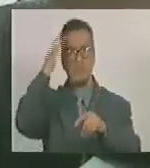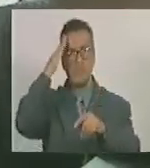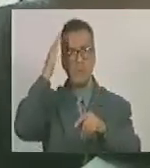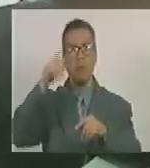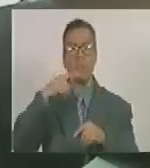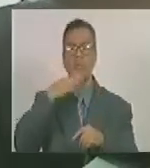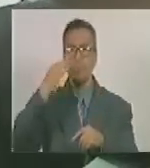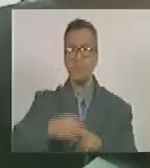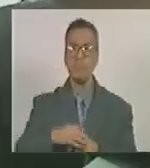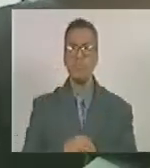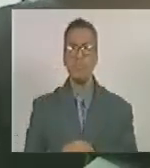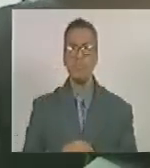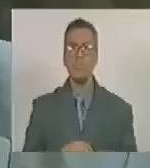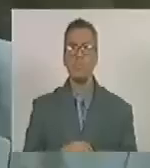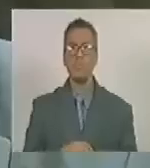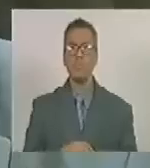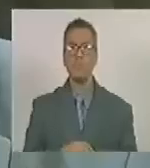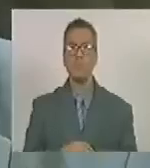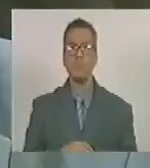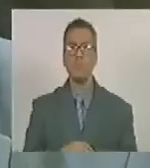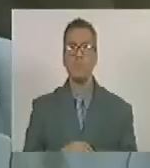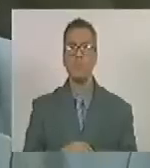sabemos.